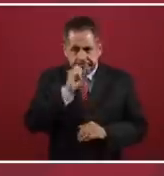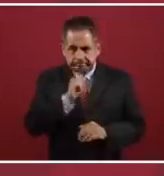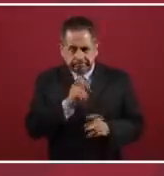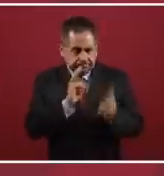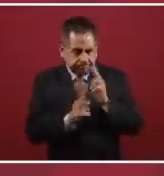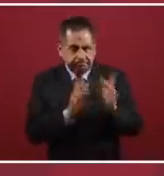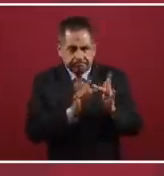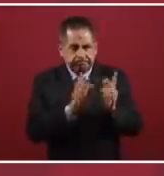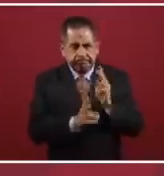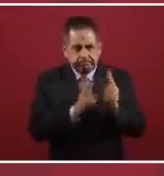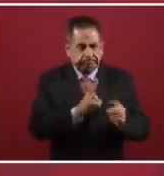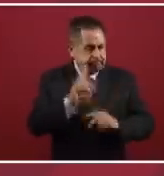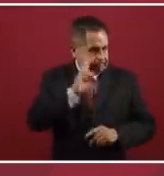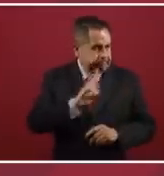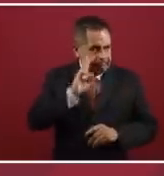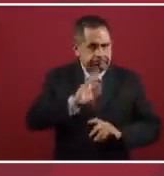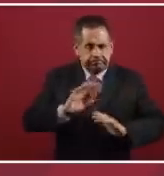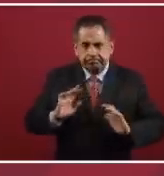atendiéndolo,